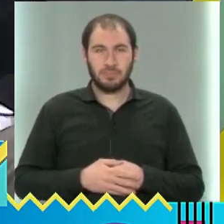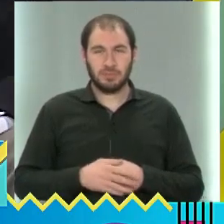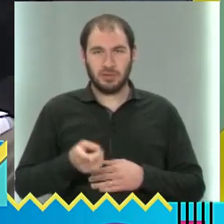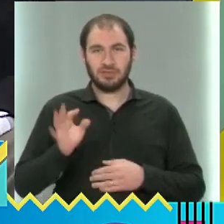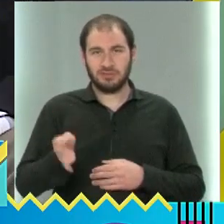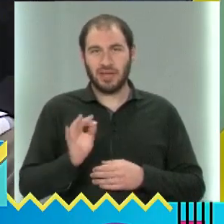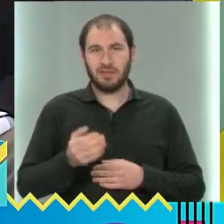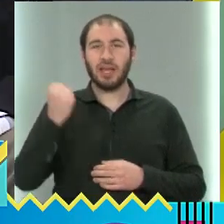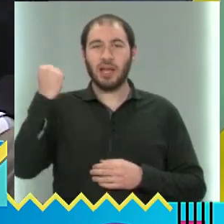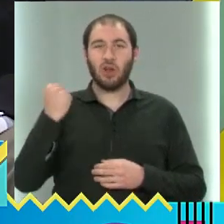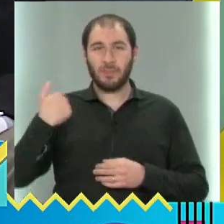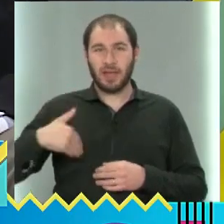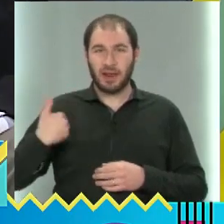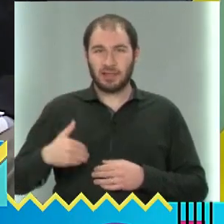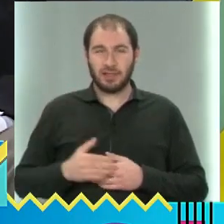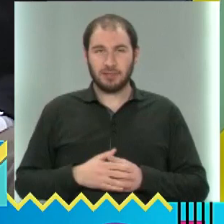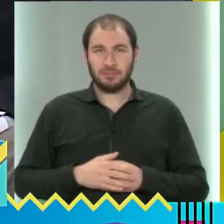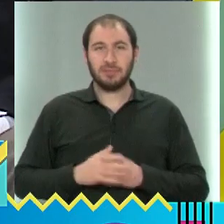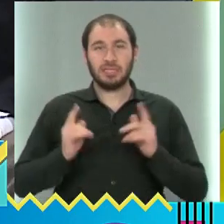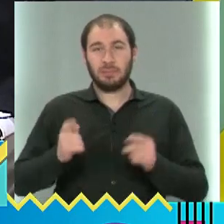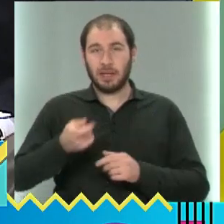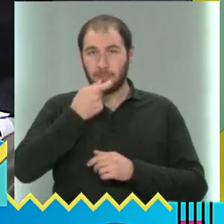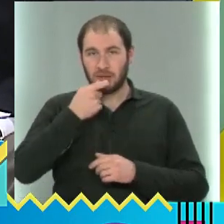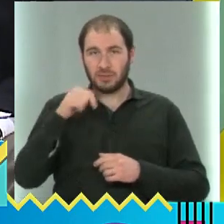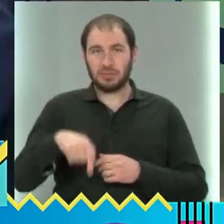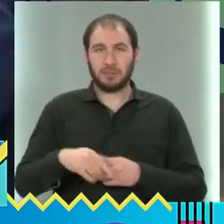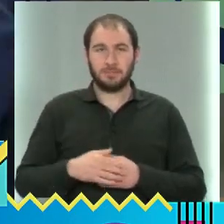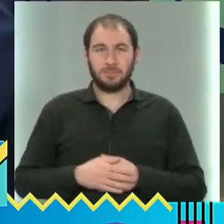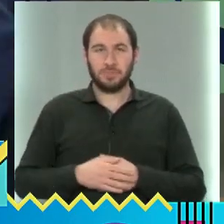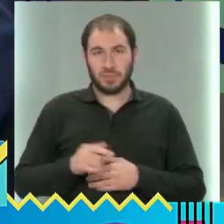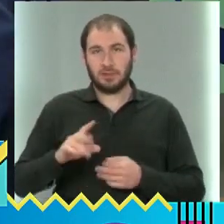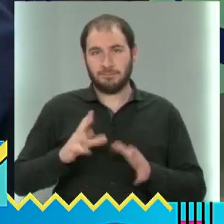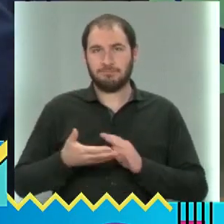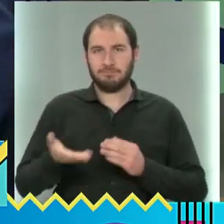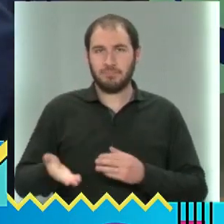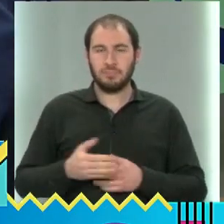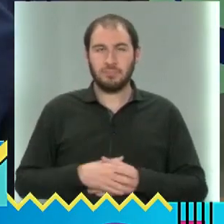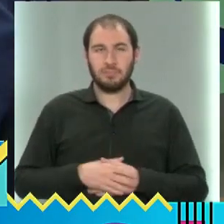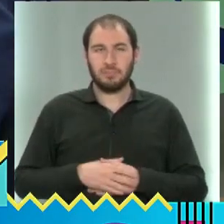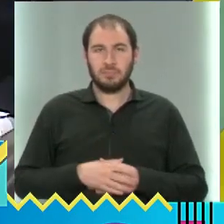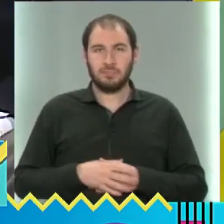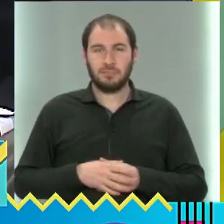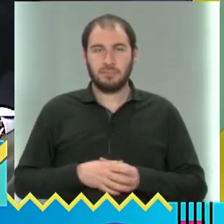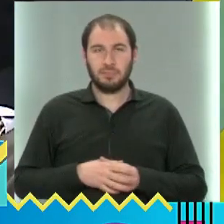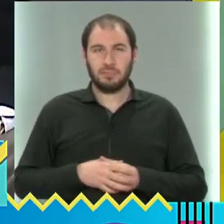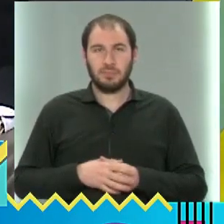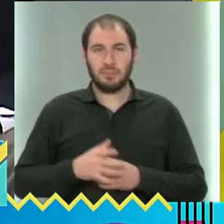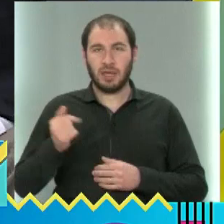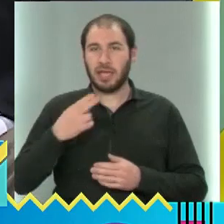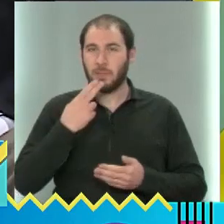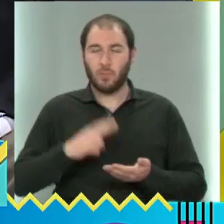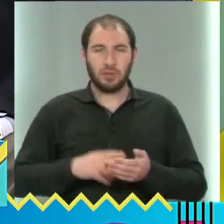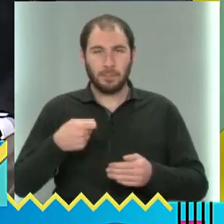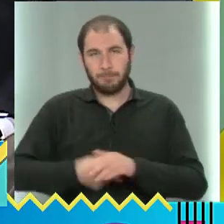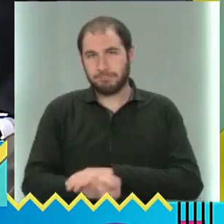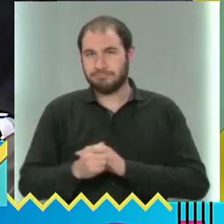sabemos que la economía en la Argentina y acá en Mendoza esto también es así, hay una evasión